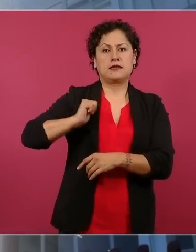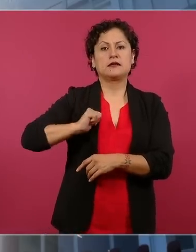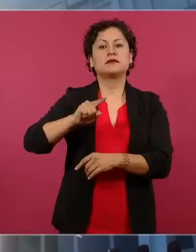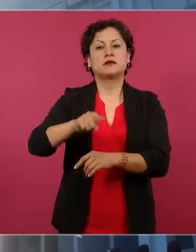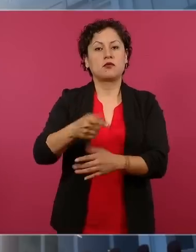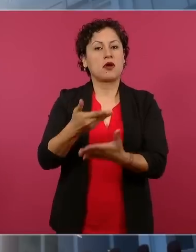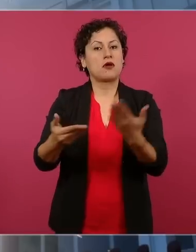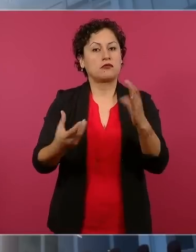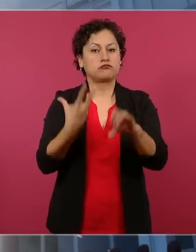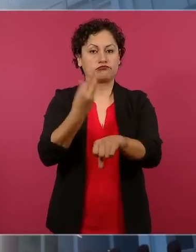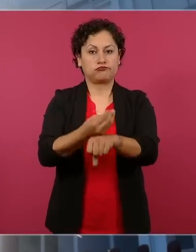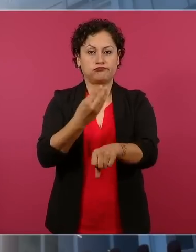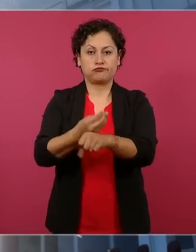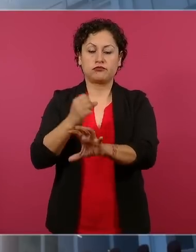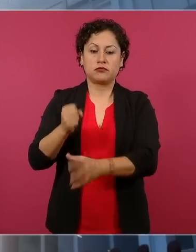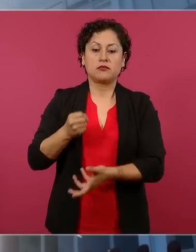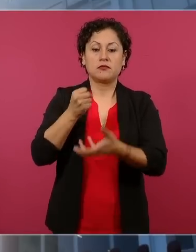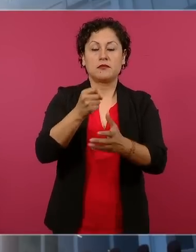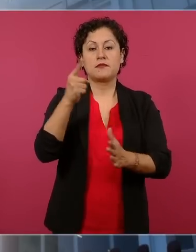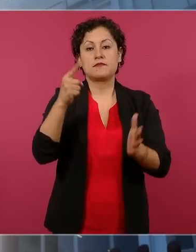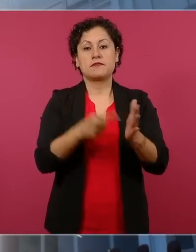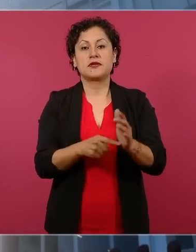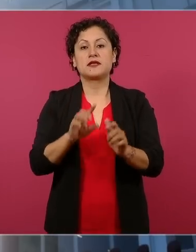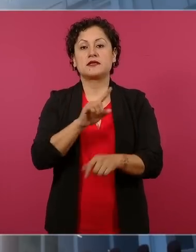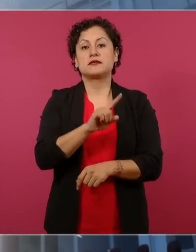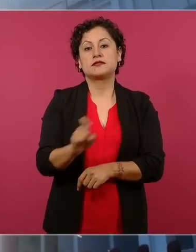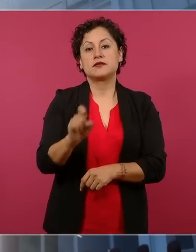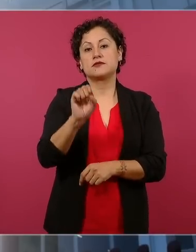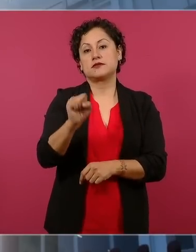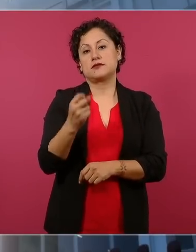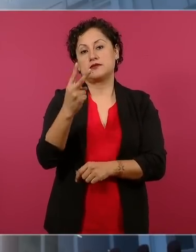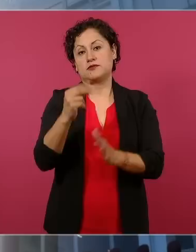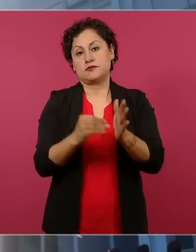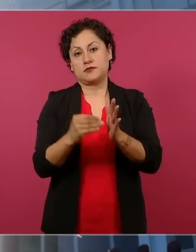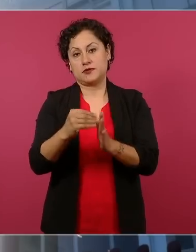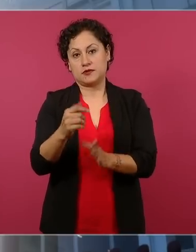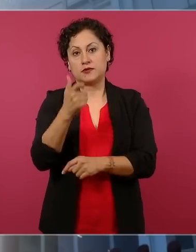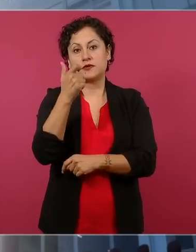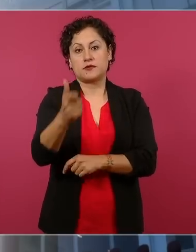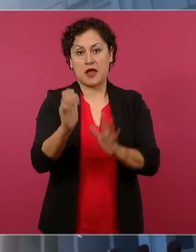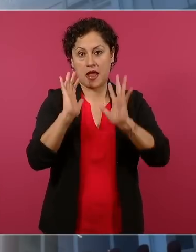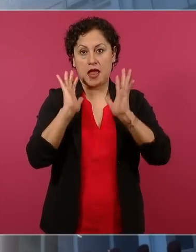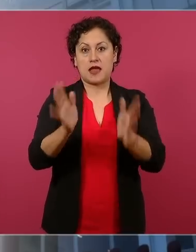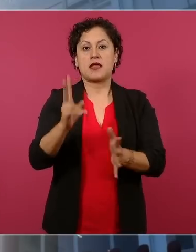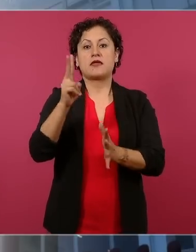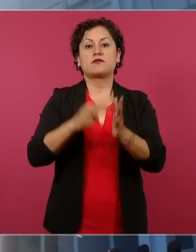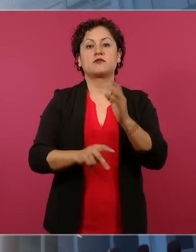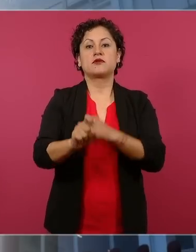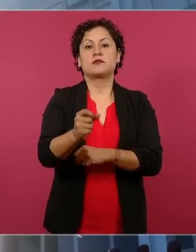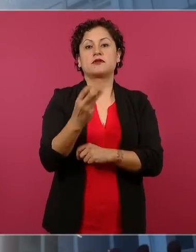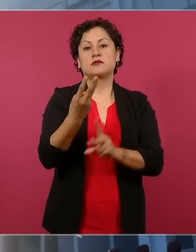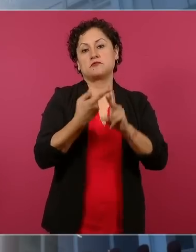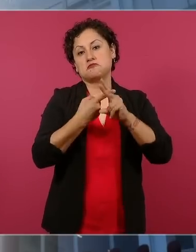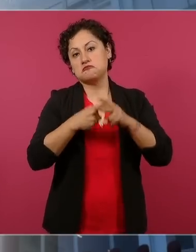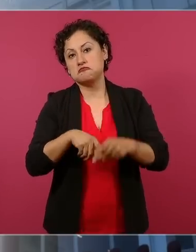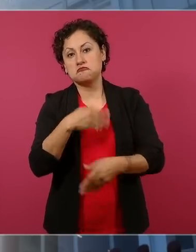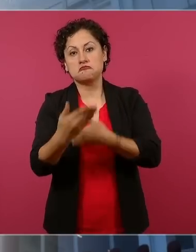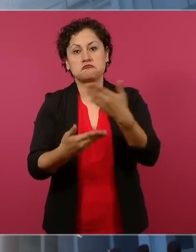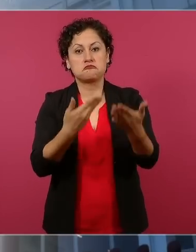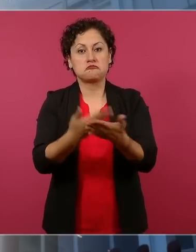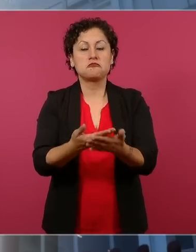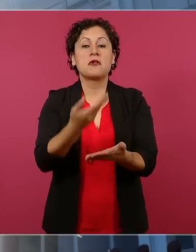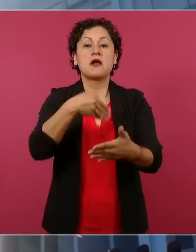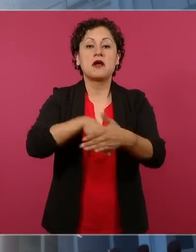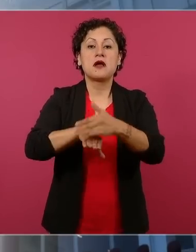de 1.162 millones de pesos, entró en operaciones en 2023, cuenta con 230